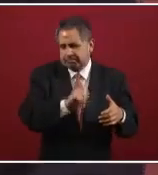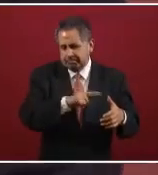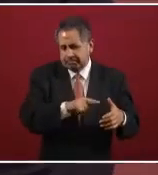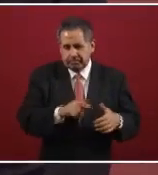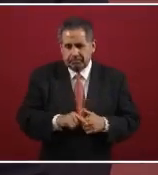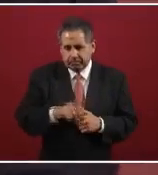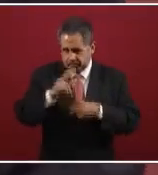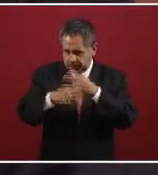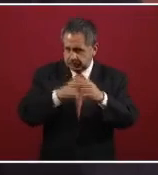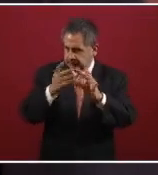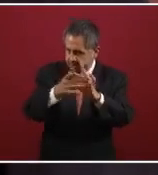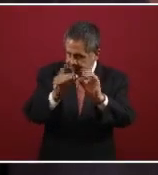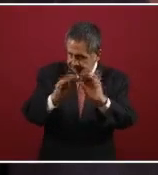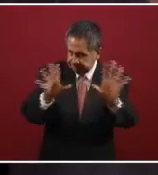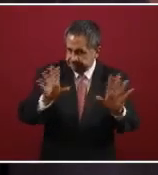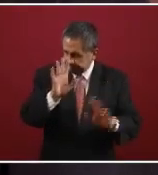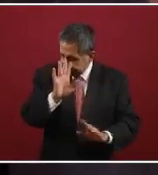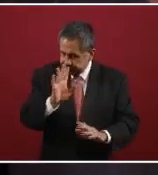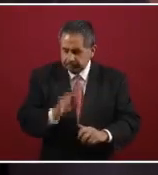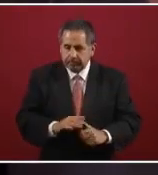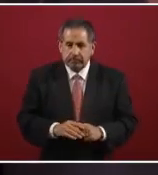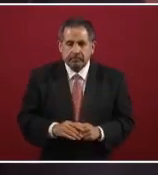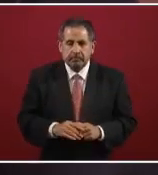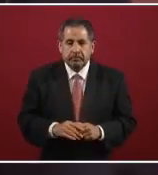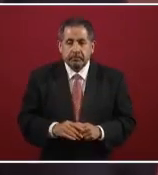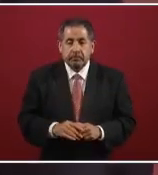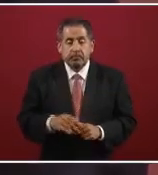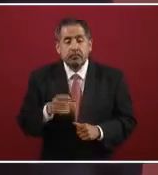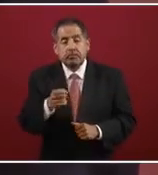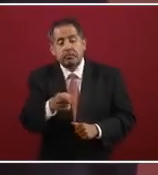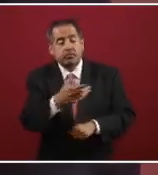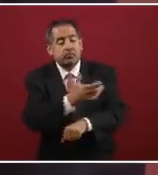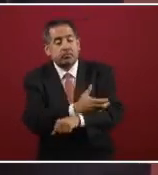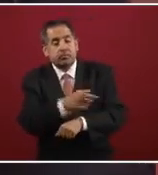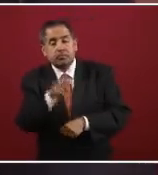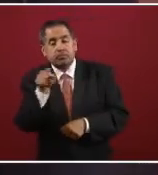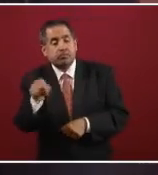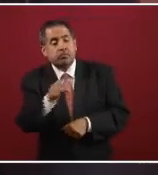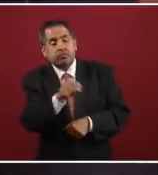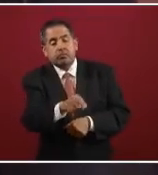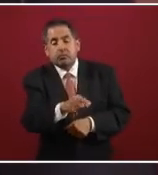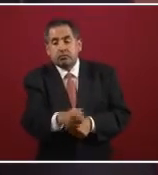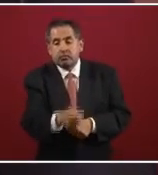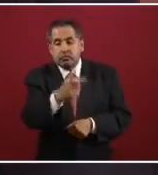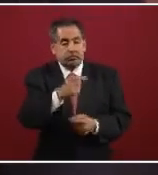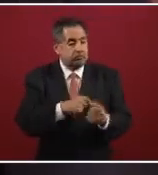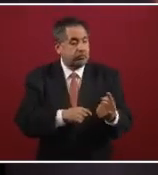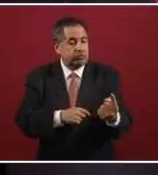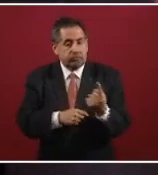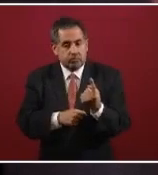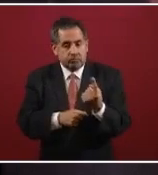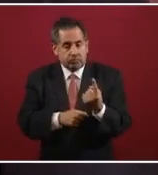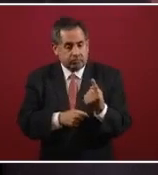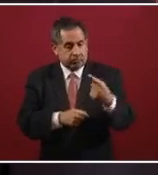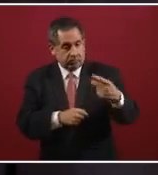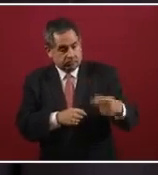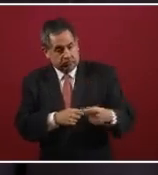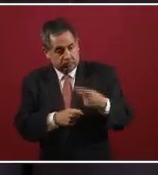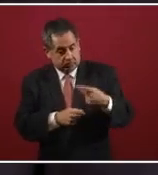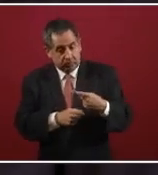para aclarar las cosas un compañero de ustedes aquí me